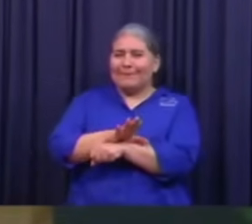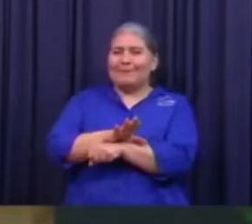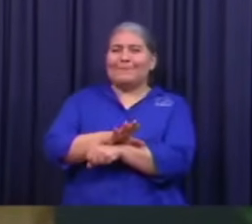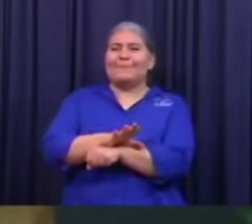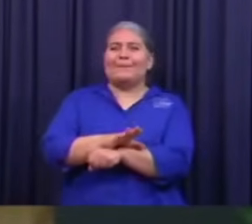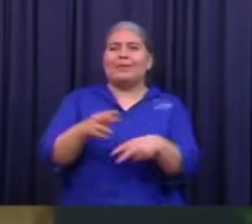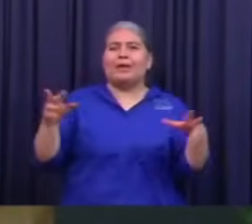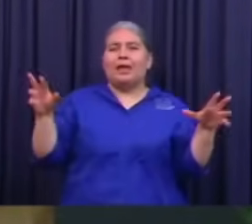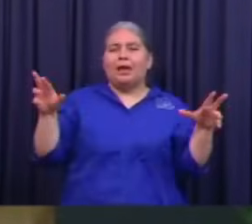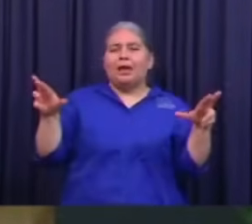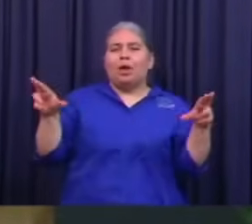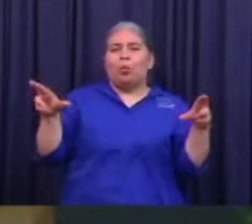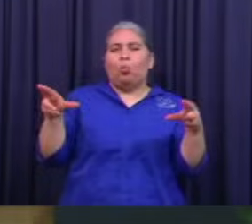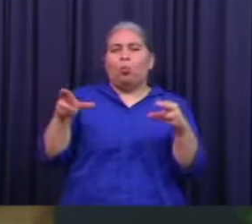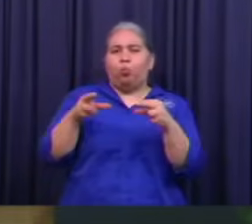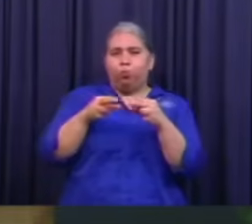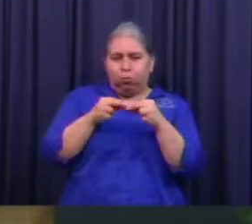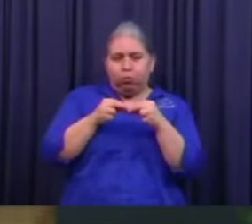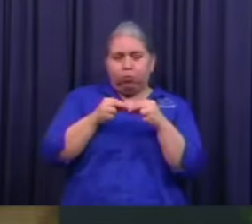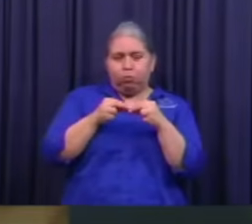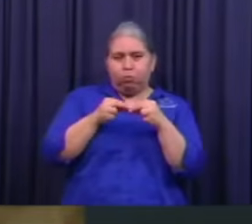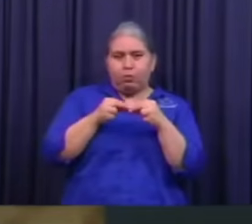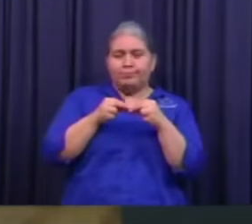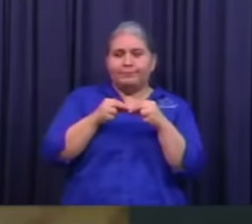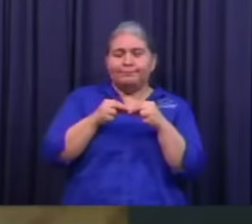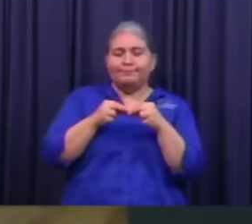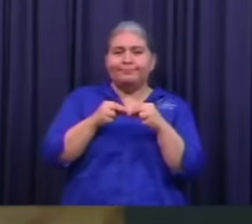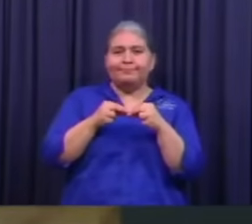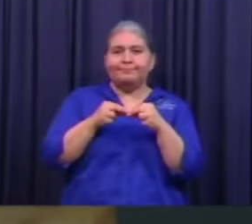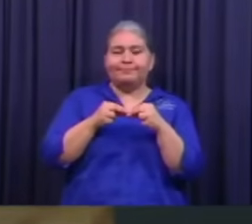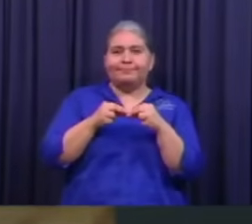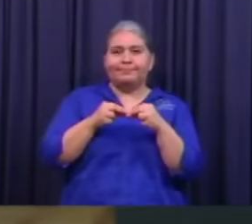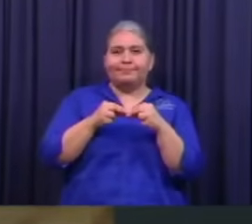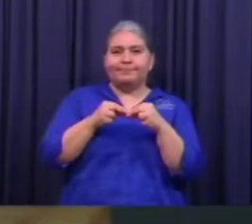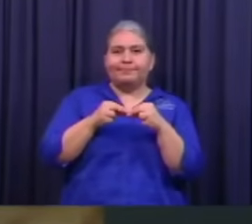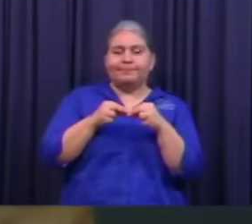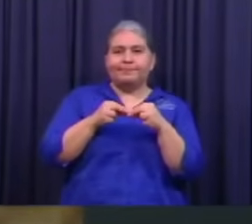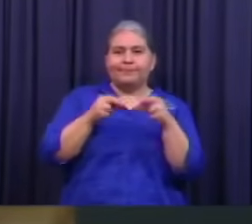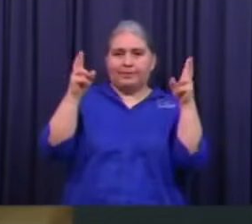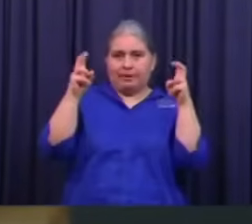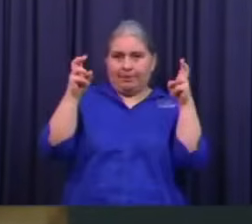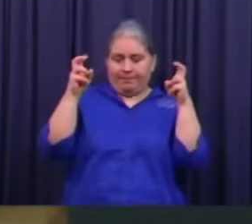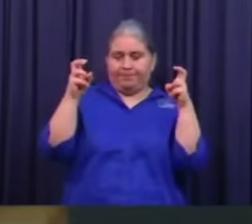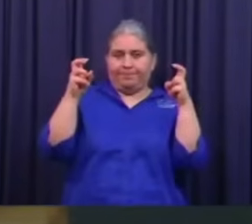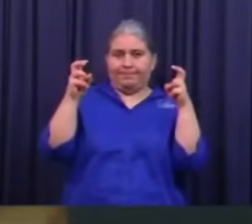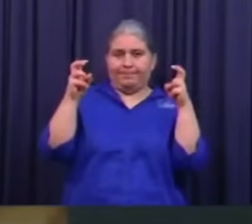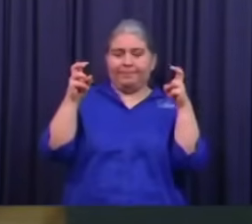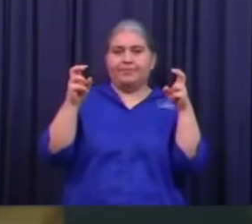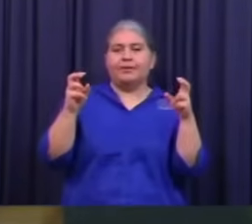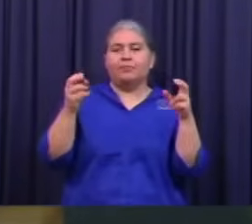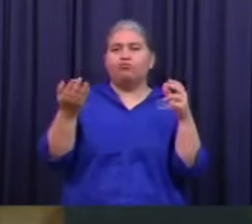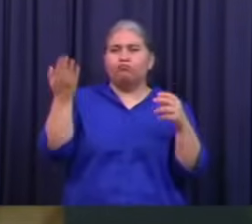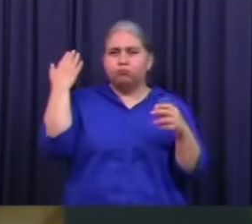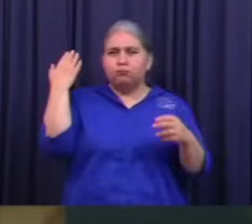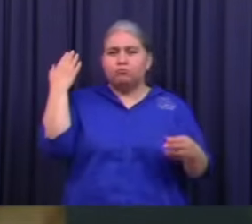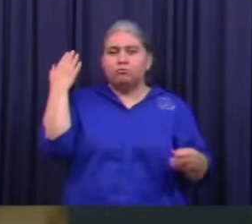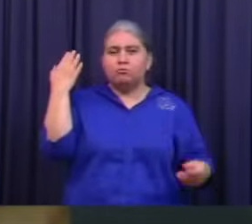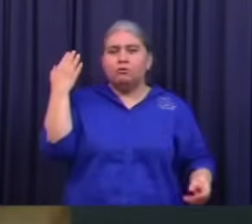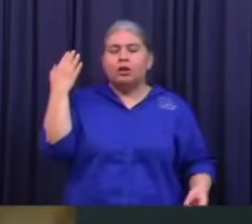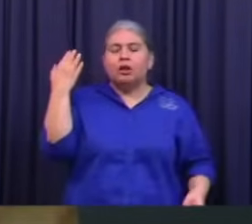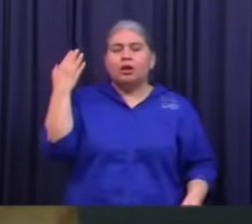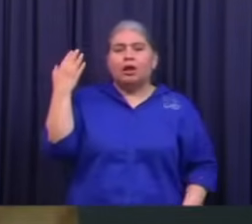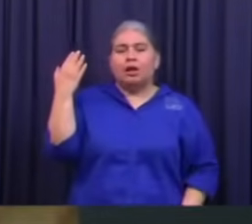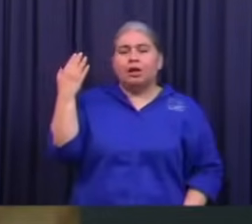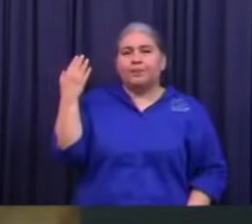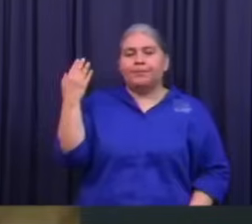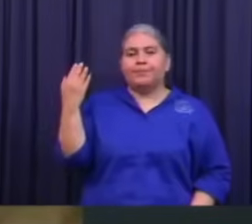brevísimo resumen para encarrilar noos en lo que tenemos que platicar es este y